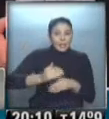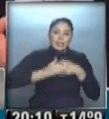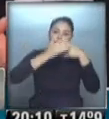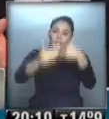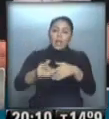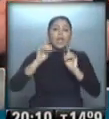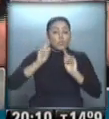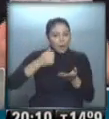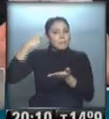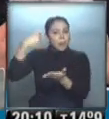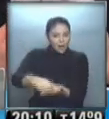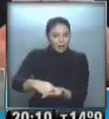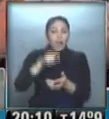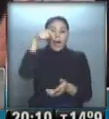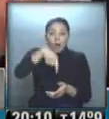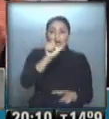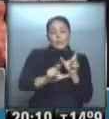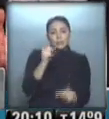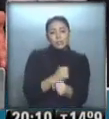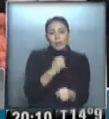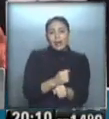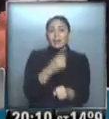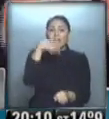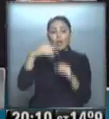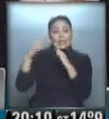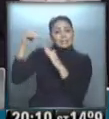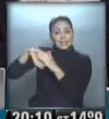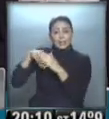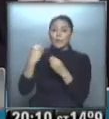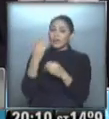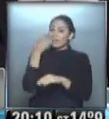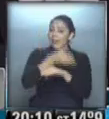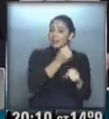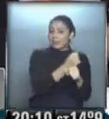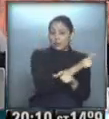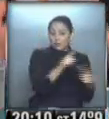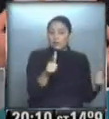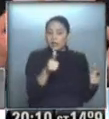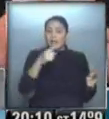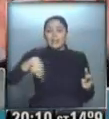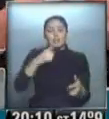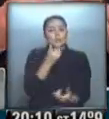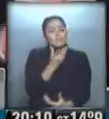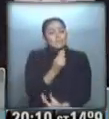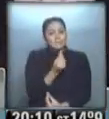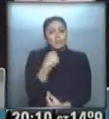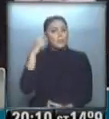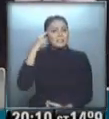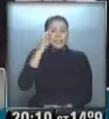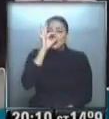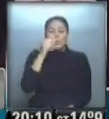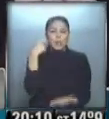tardíamente, pero se les pagó. Lo que temen los trabajadores que hoy se quedaron en sus casas y no fueron a trabajar es que en realidad nunca se les